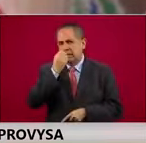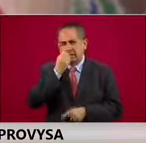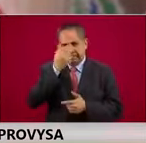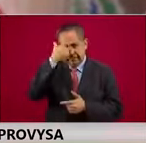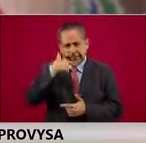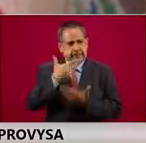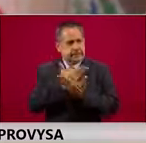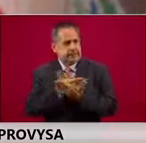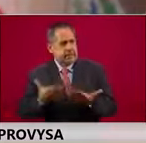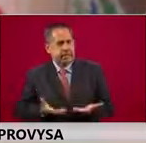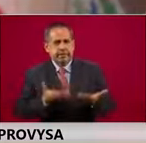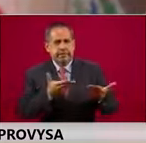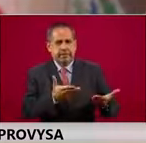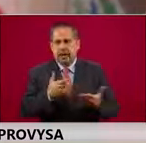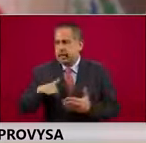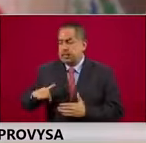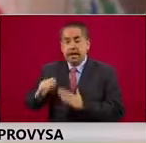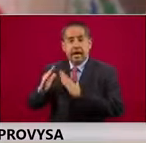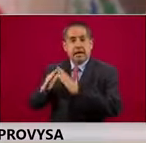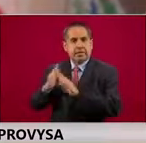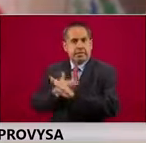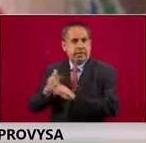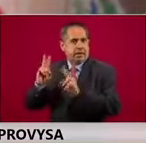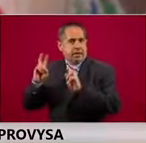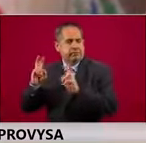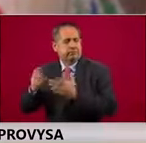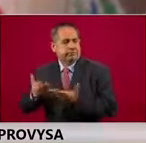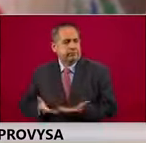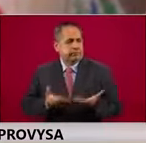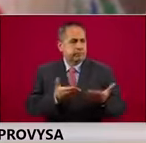efectivamente. Incluso hay otro árbol